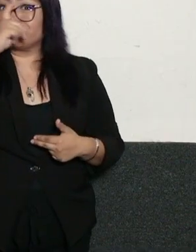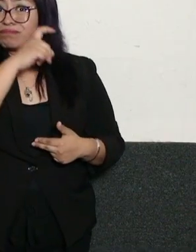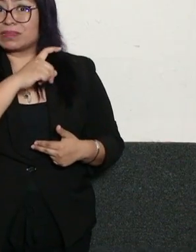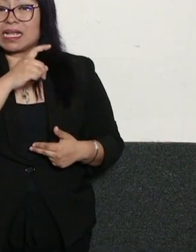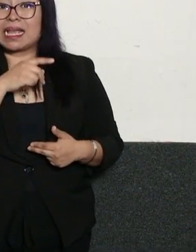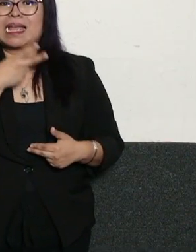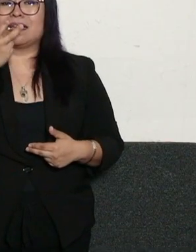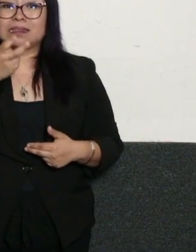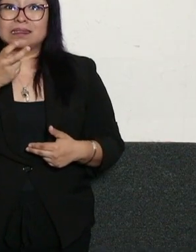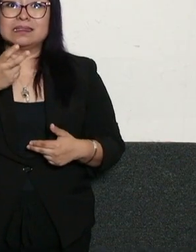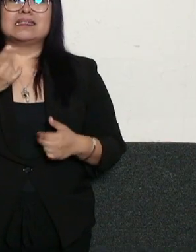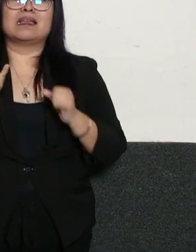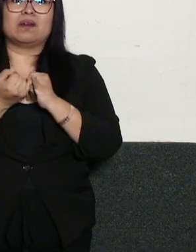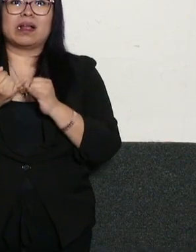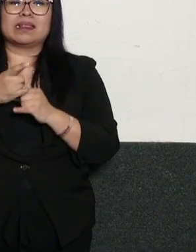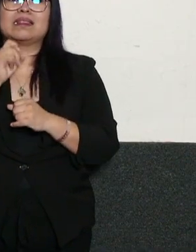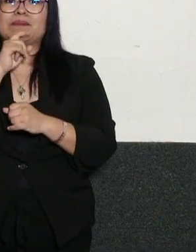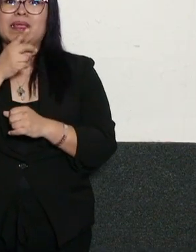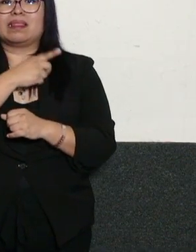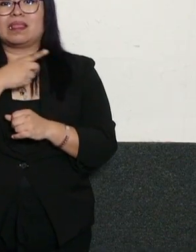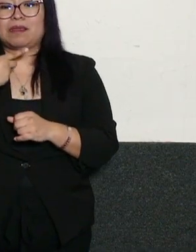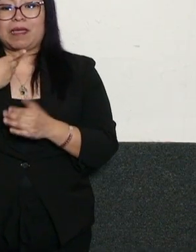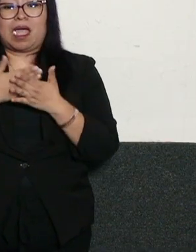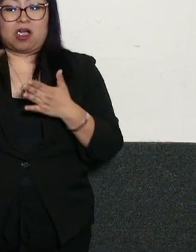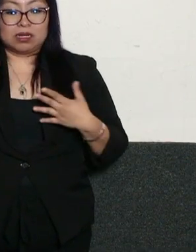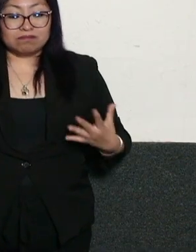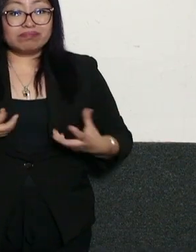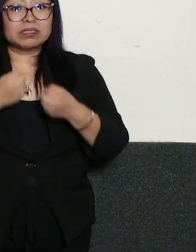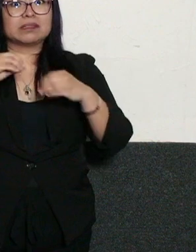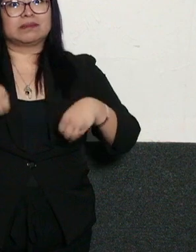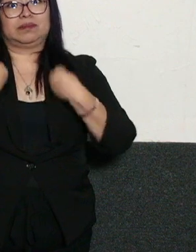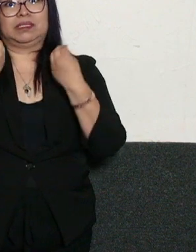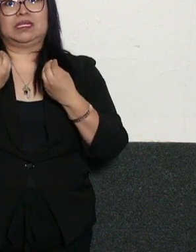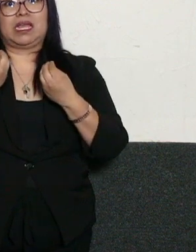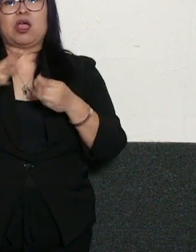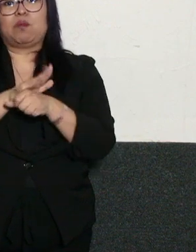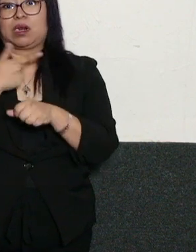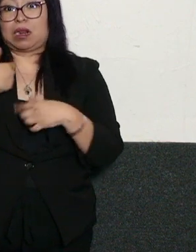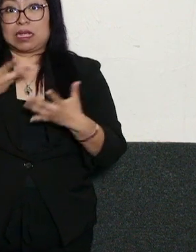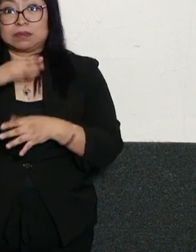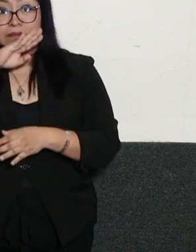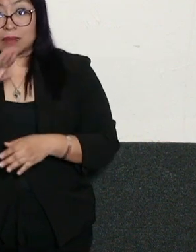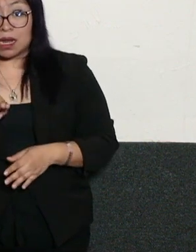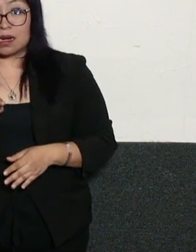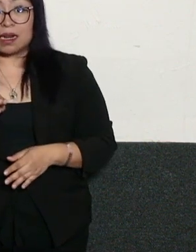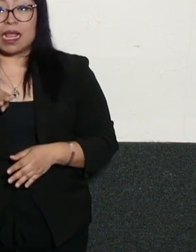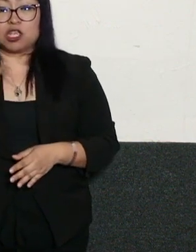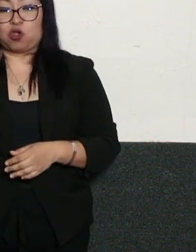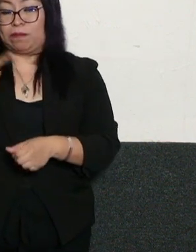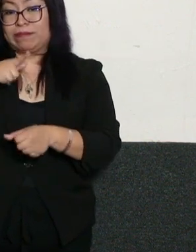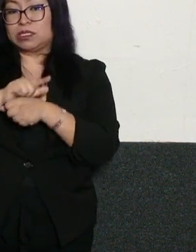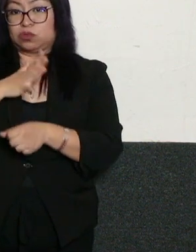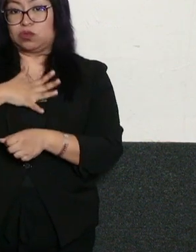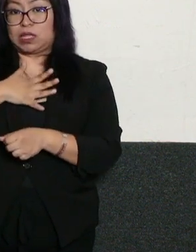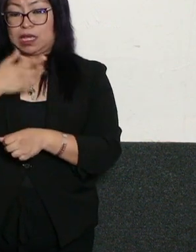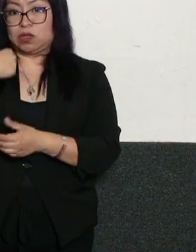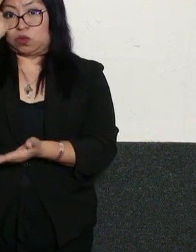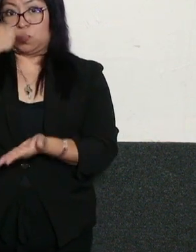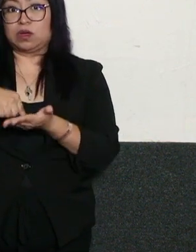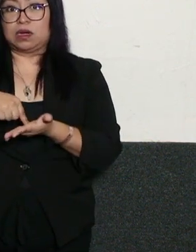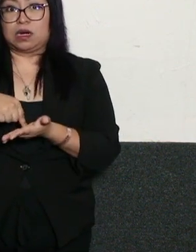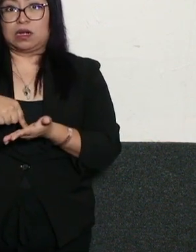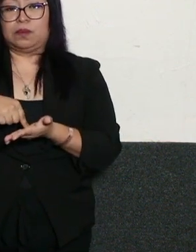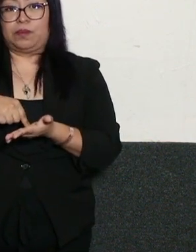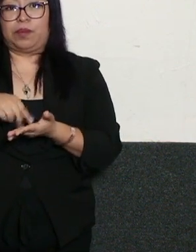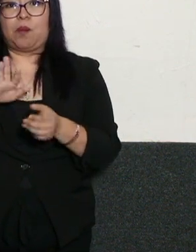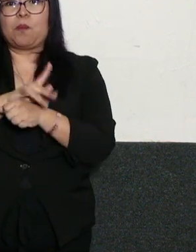y es una de las en donde nos vamos a jugar la supervivencia. O sea, si lo hacemos mal, yo creo, personalmente es mi opinión, no es relevante,